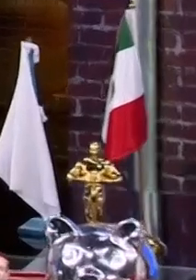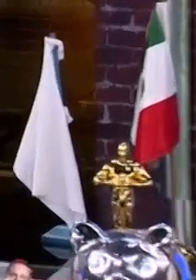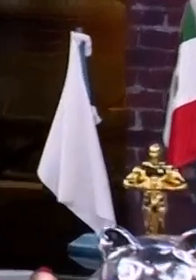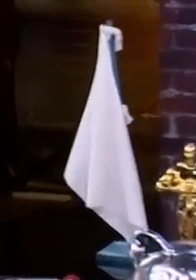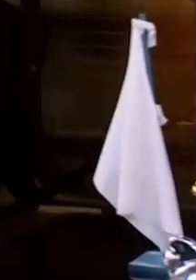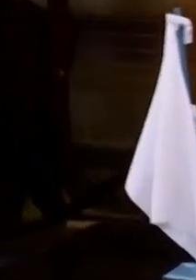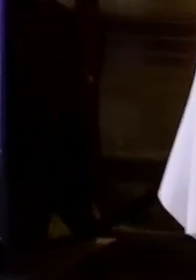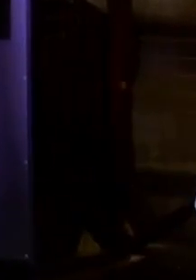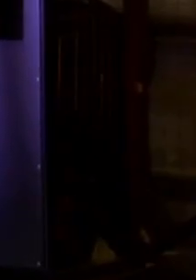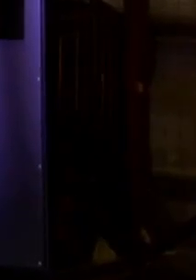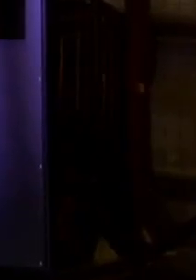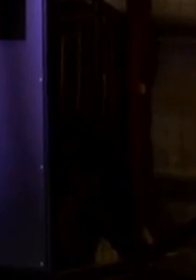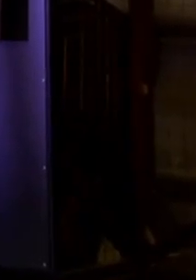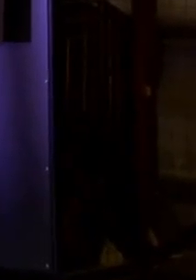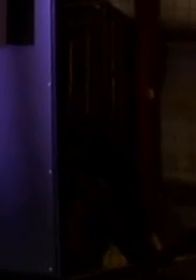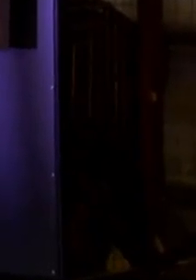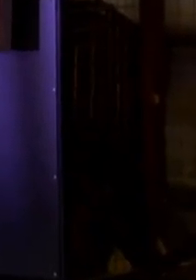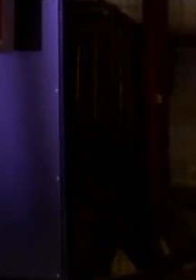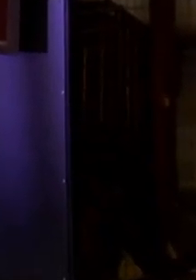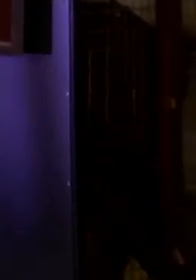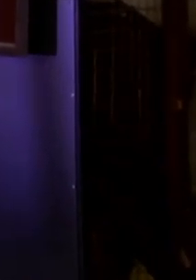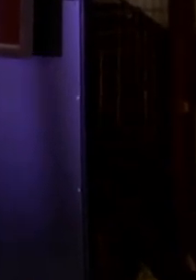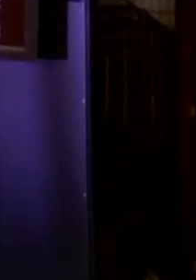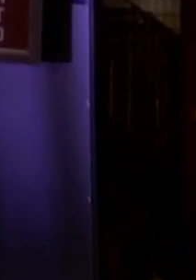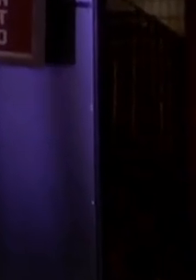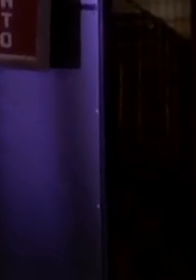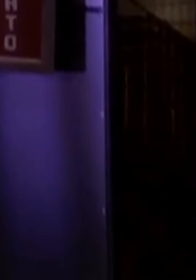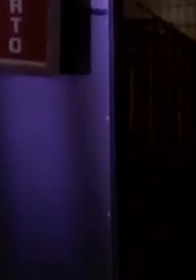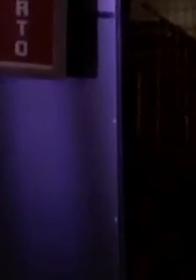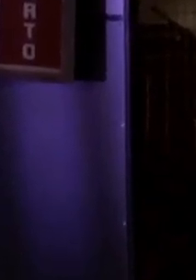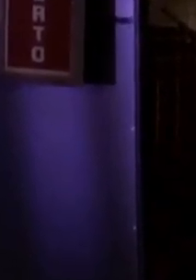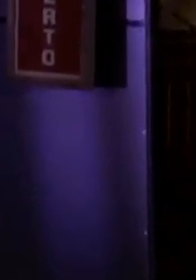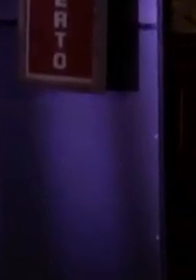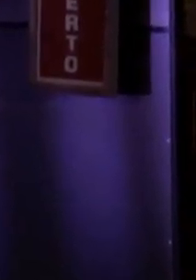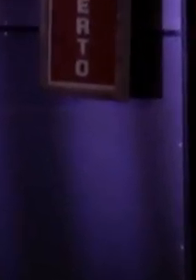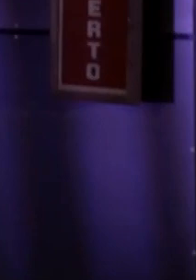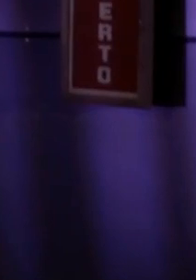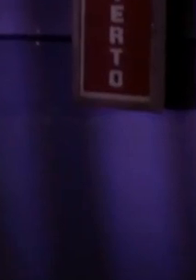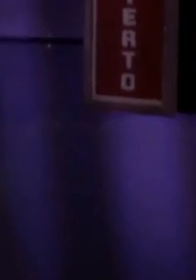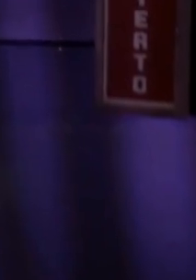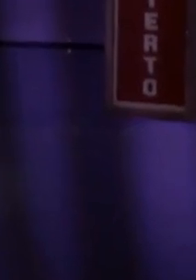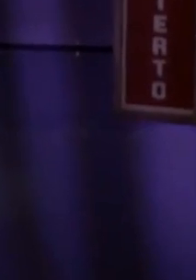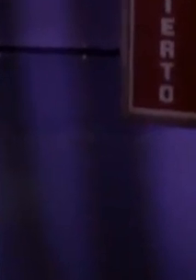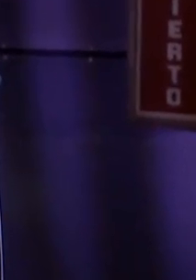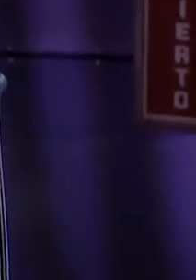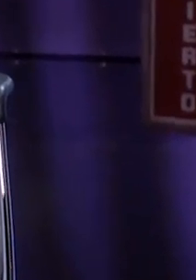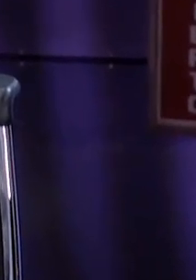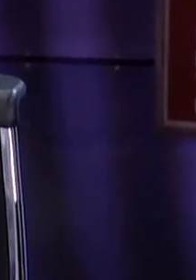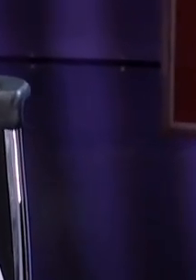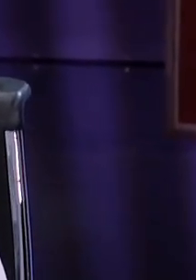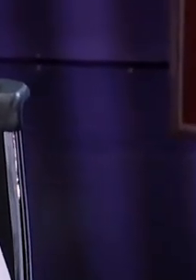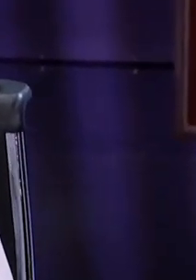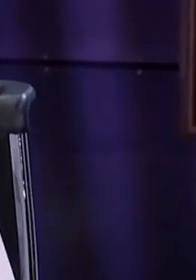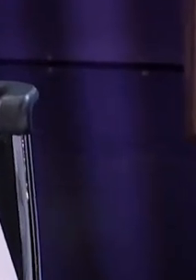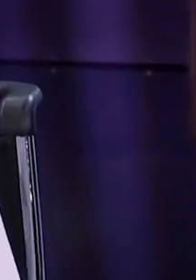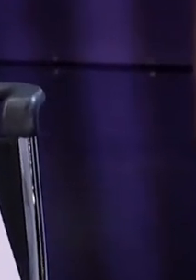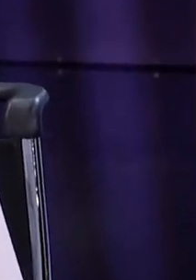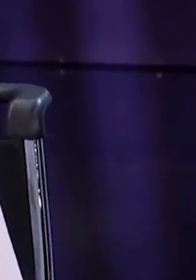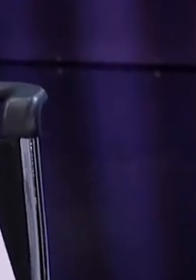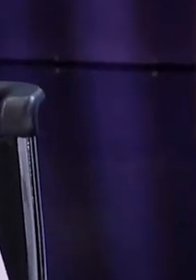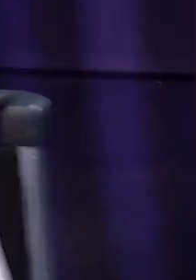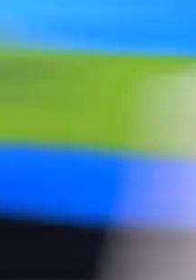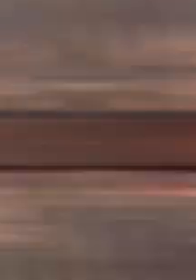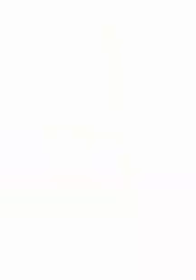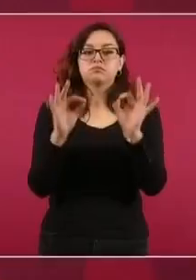Continuamos de Pisa y Corre. En la mañana el presidente Andrés Manuel López Obrador informó que será Raquel Buenrostro quien se quede como la nueva secretaria de